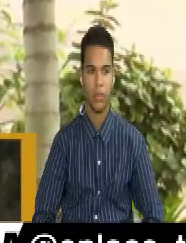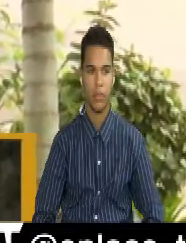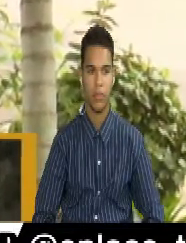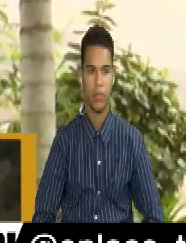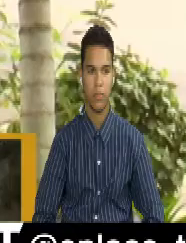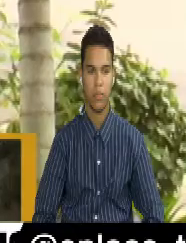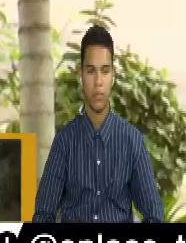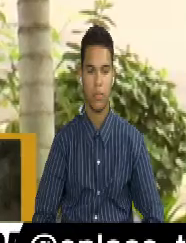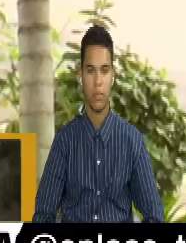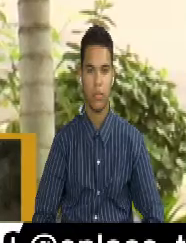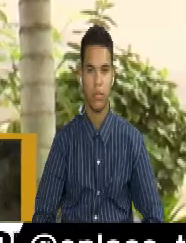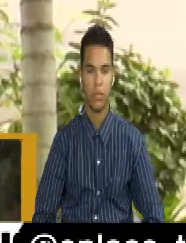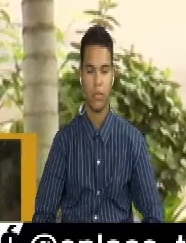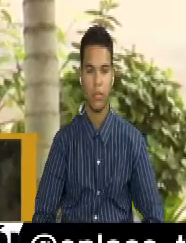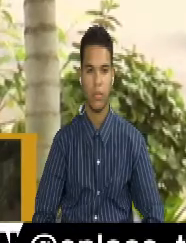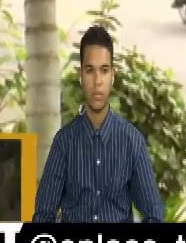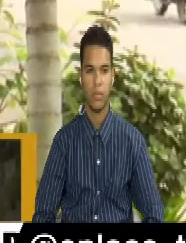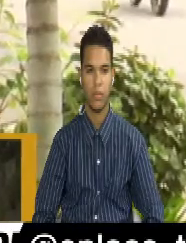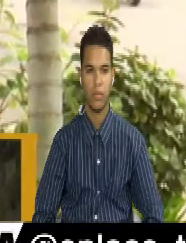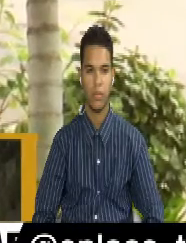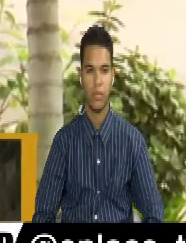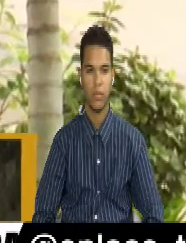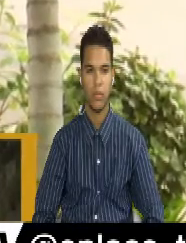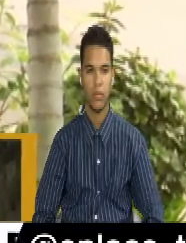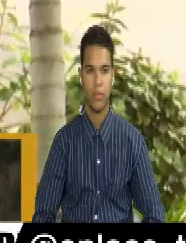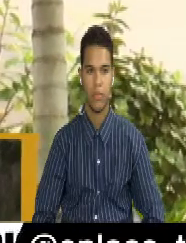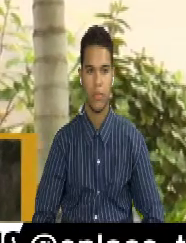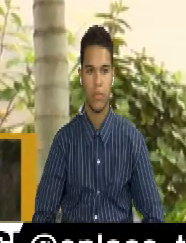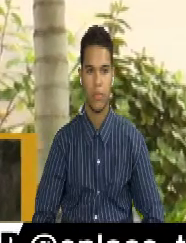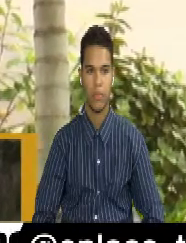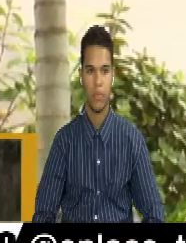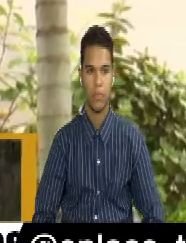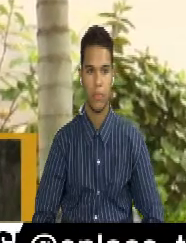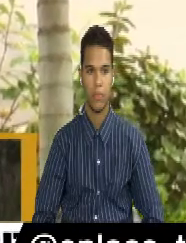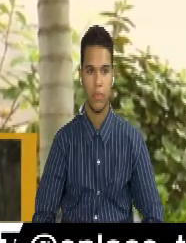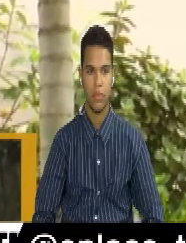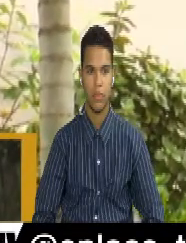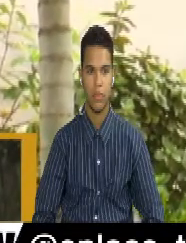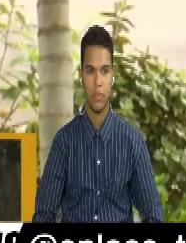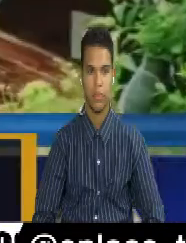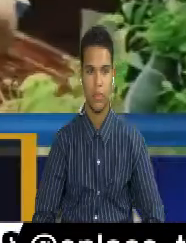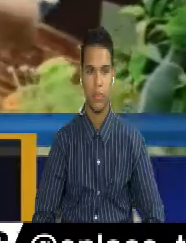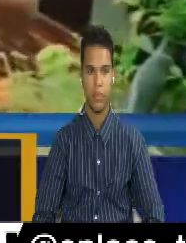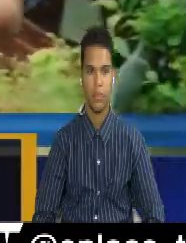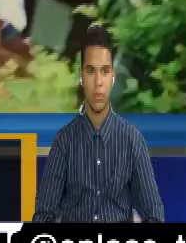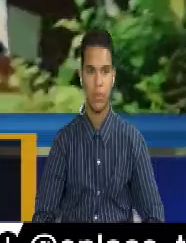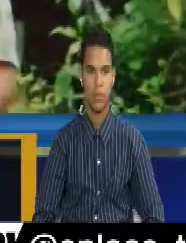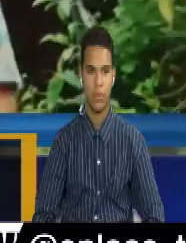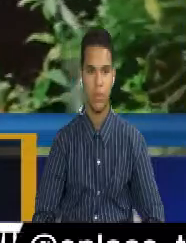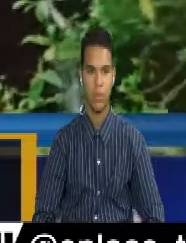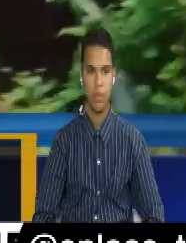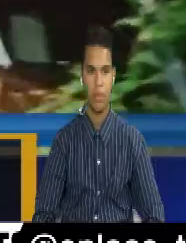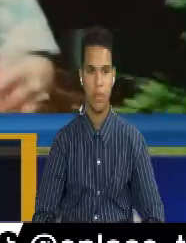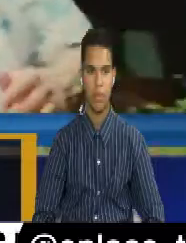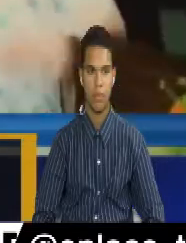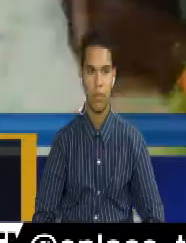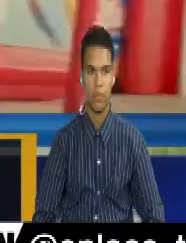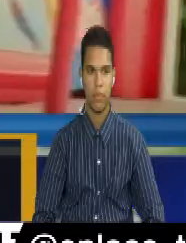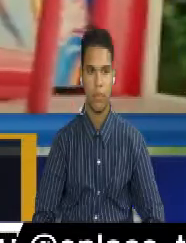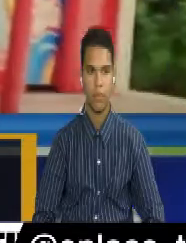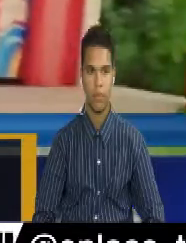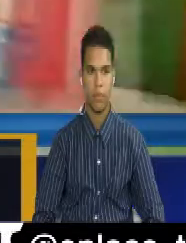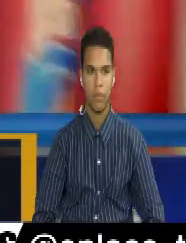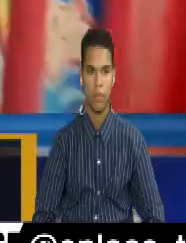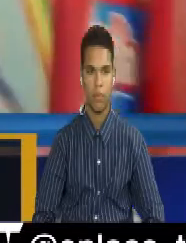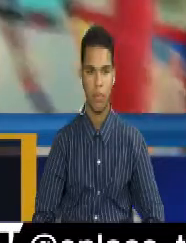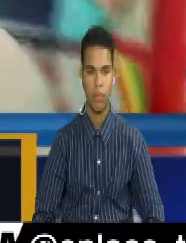tan serenas por las verdes arboledas me robaste el corazón. Luego vino el tiempo de agua, ya